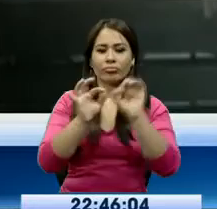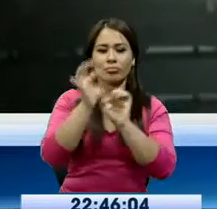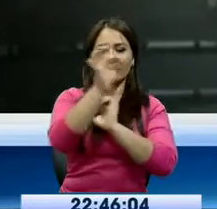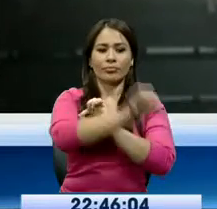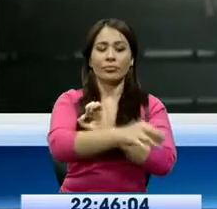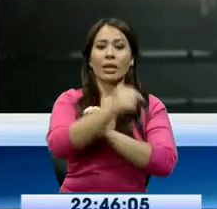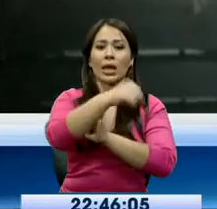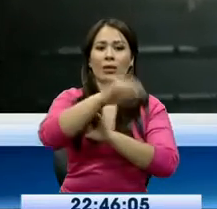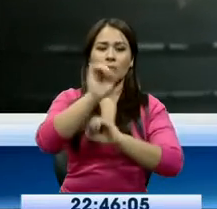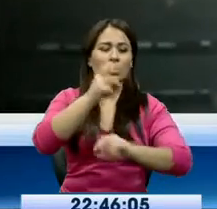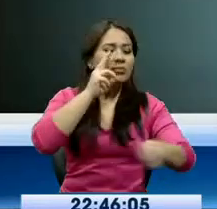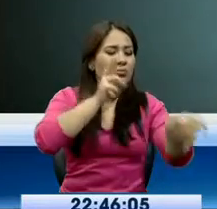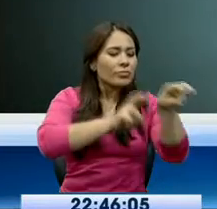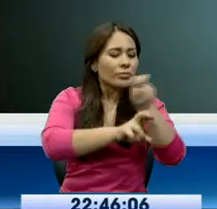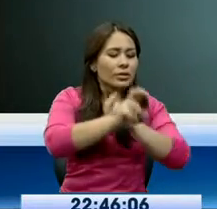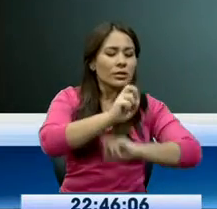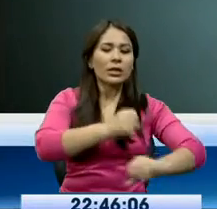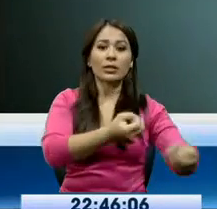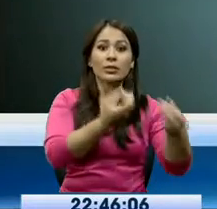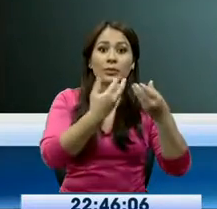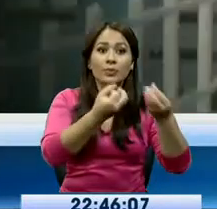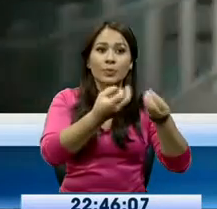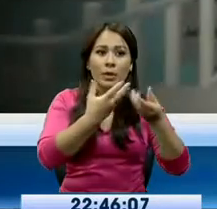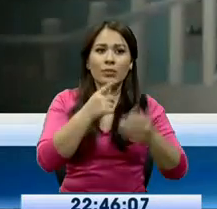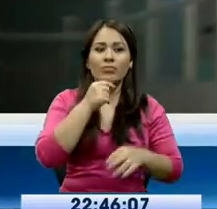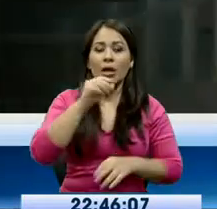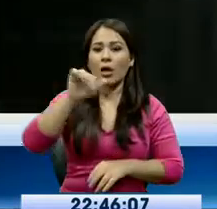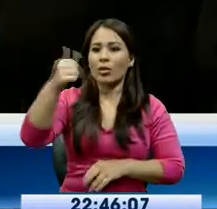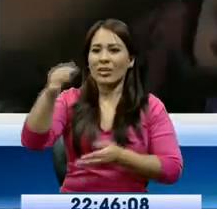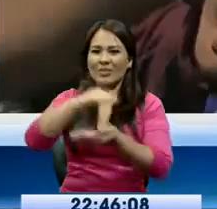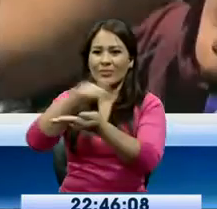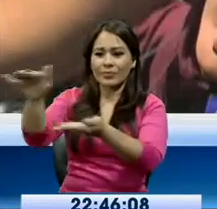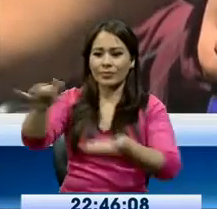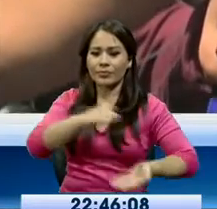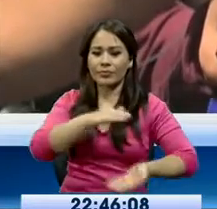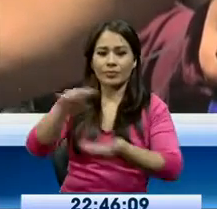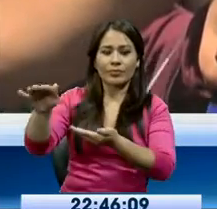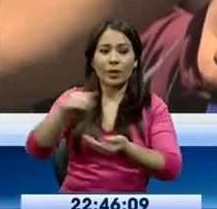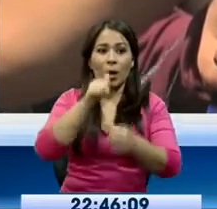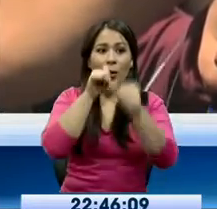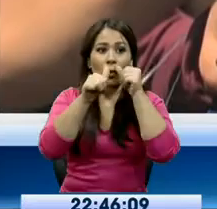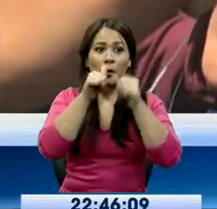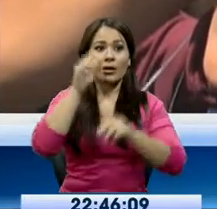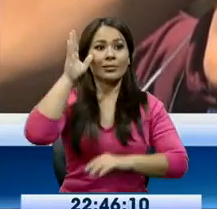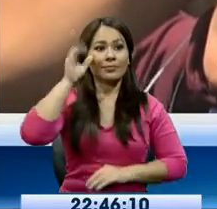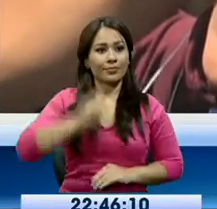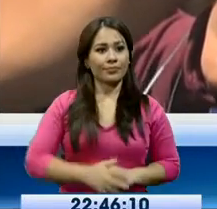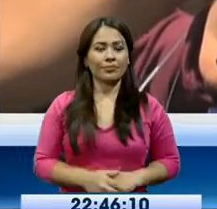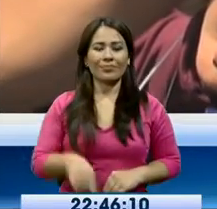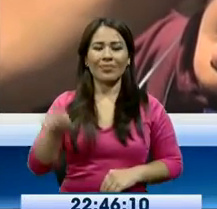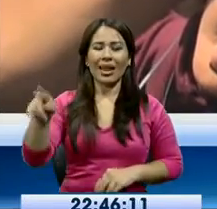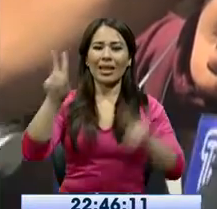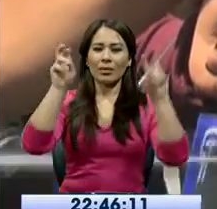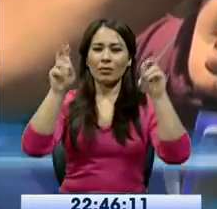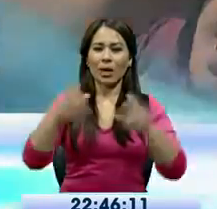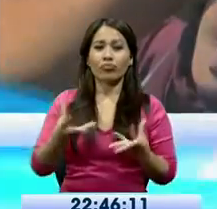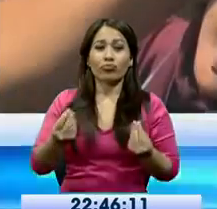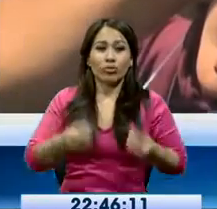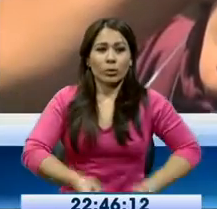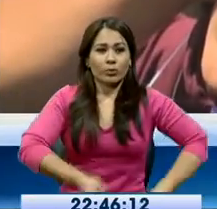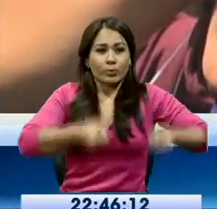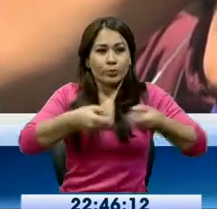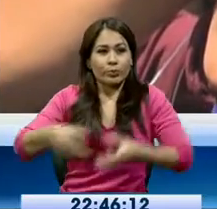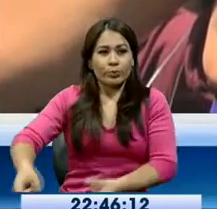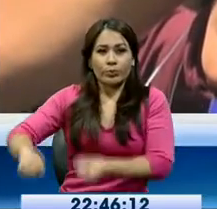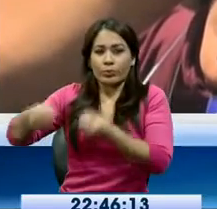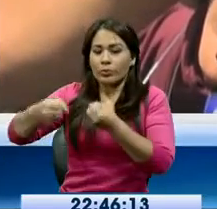las investigaciones continuaban y se esperaba el desembarque del alcaloide. ¿Tiene conocimiento de que hay algún tipo de alcaloide, algunos sacos de